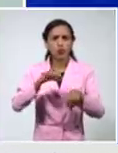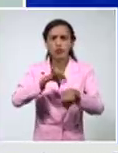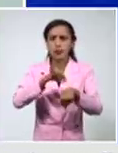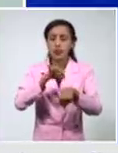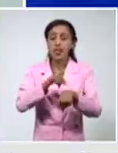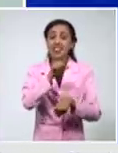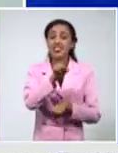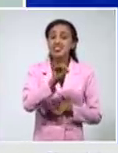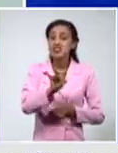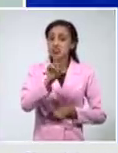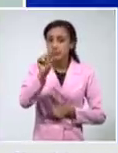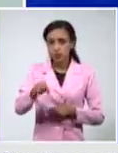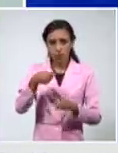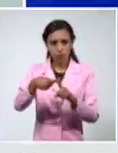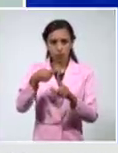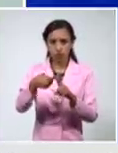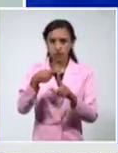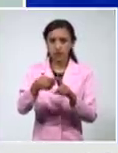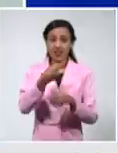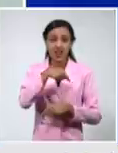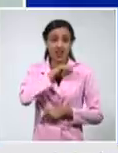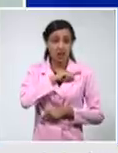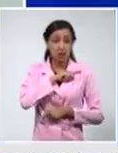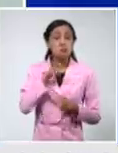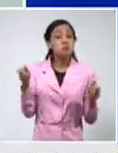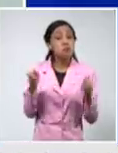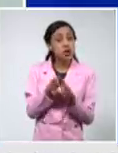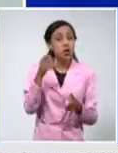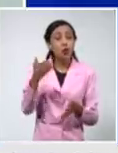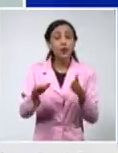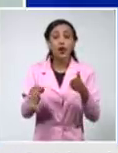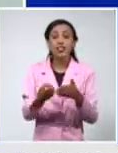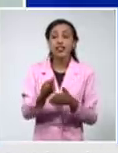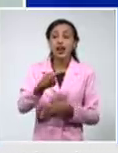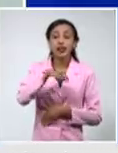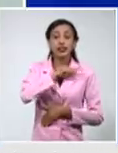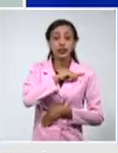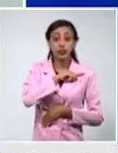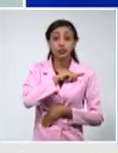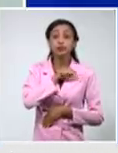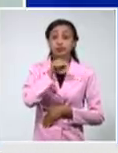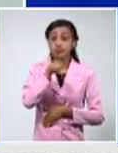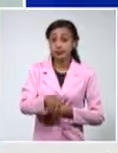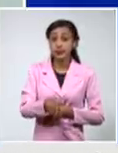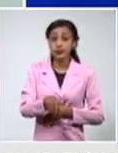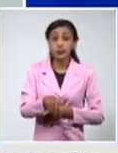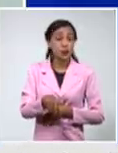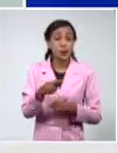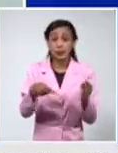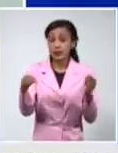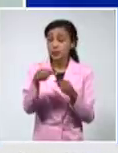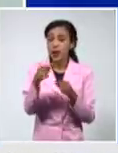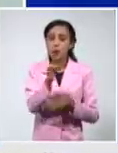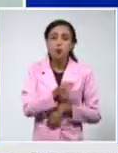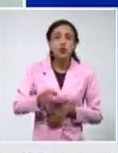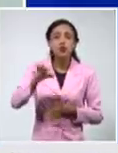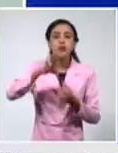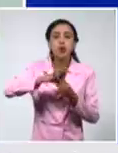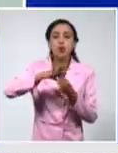17 casos autóctonos ayer, inferior al día anterior, y el mayor número en el municipio Guantánamo,